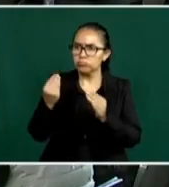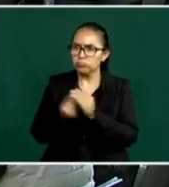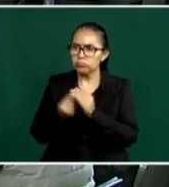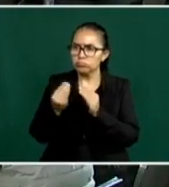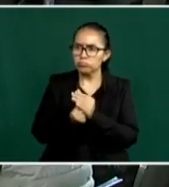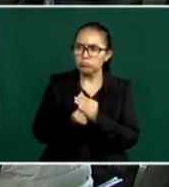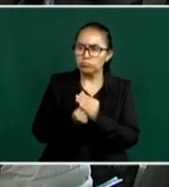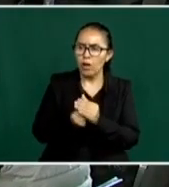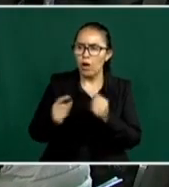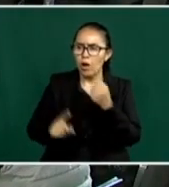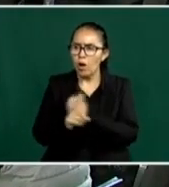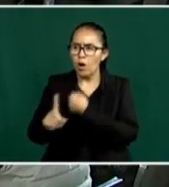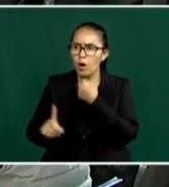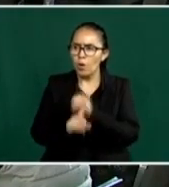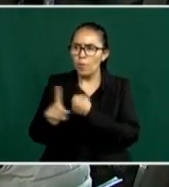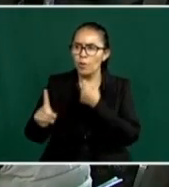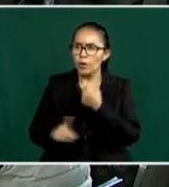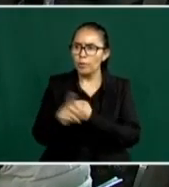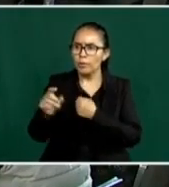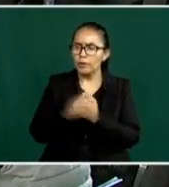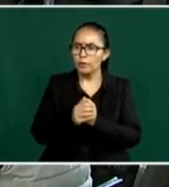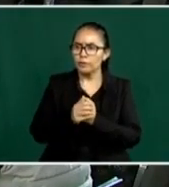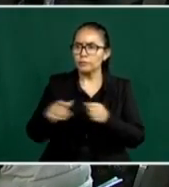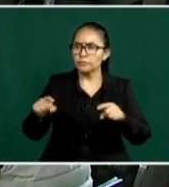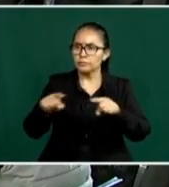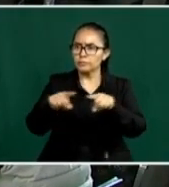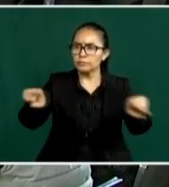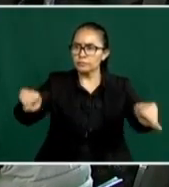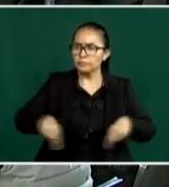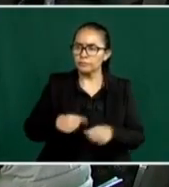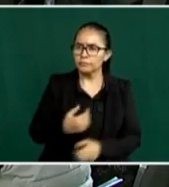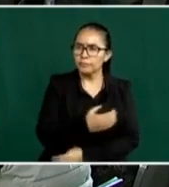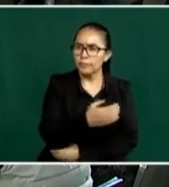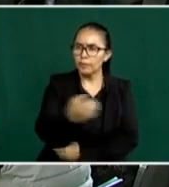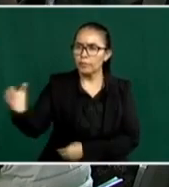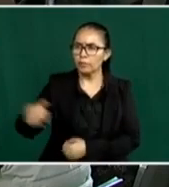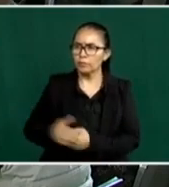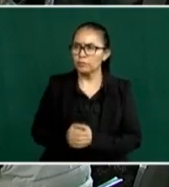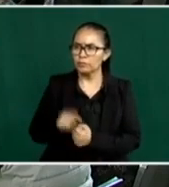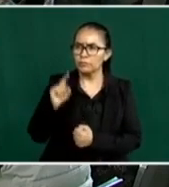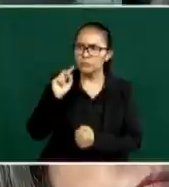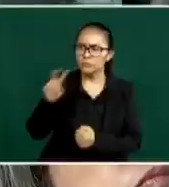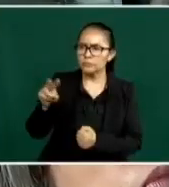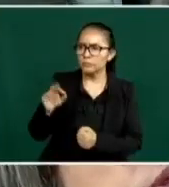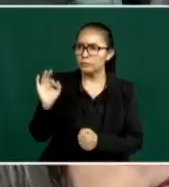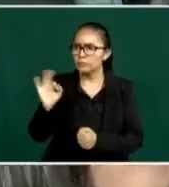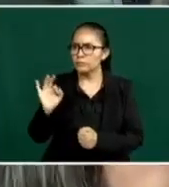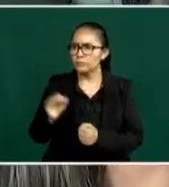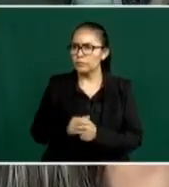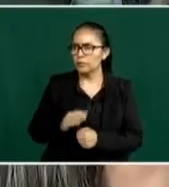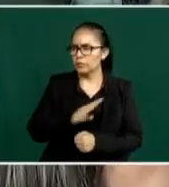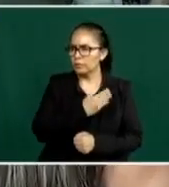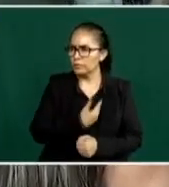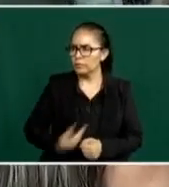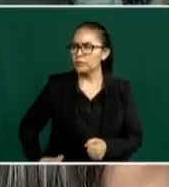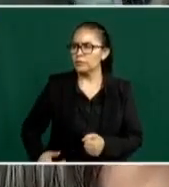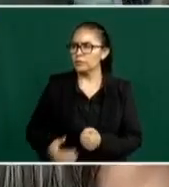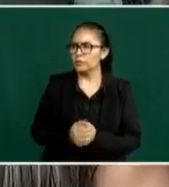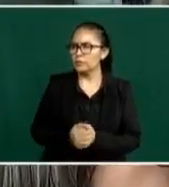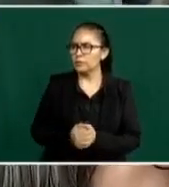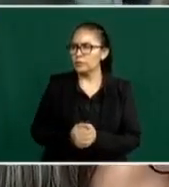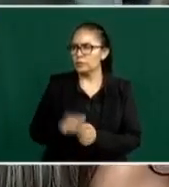conflicto de tierras del ejido de Valle de Banderas en San Clemente de Lima. Fue precisamente ahí, presidente, donde usted lo